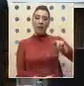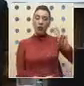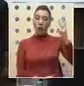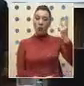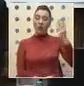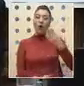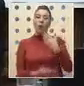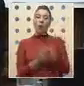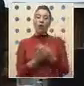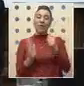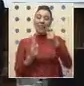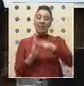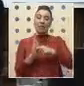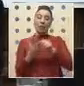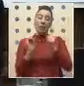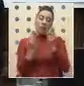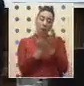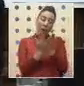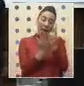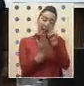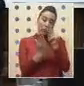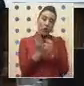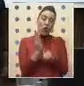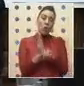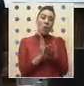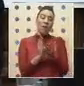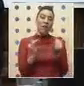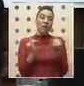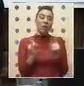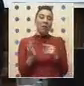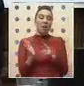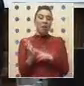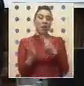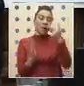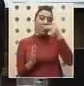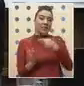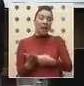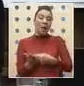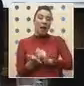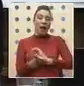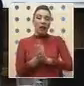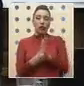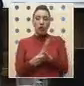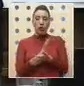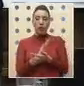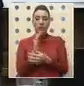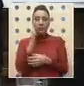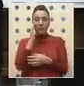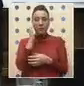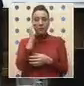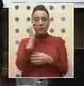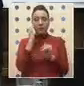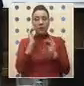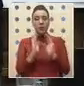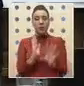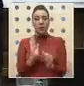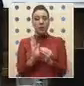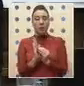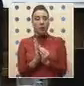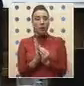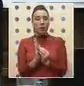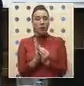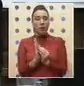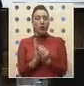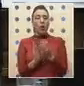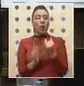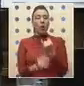tal de que durante un periodo de 6 meses podamos estudiar una nueva definición del impuesto porque la benzina la pagan todos. Y que eso pueda incorporar, entre otras